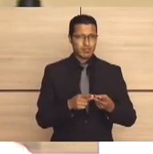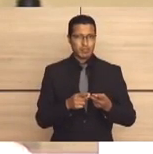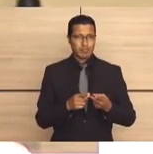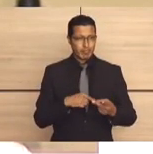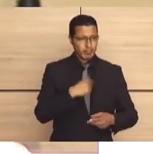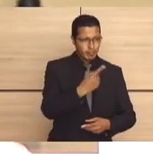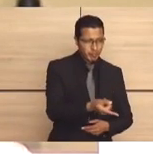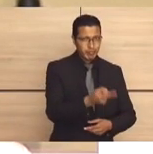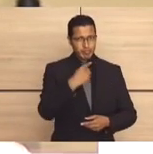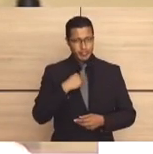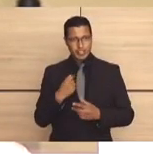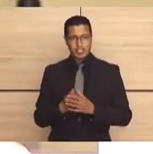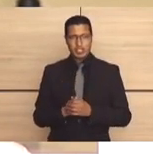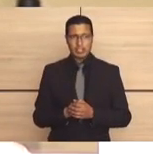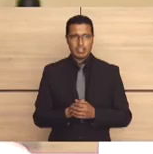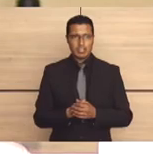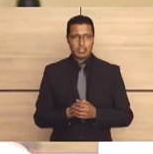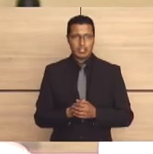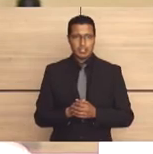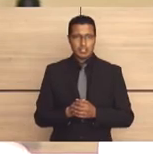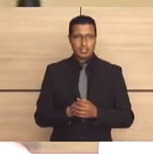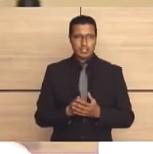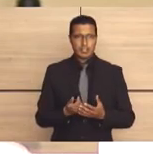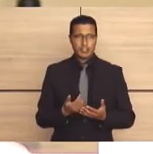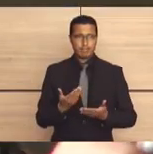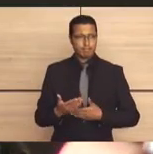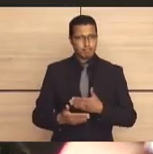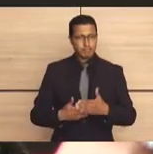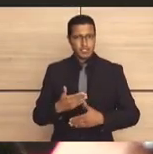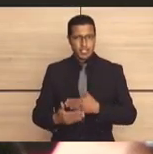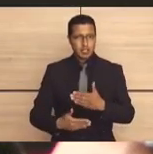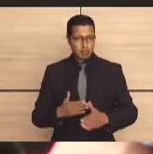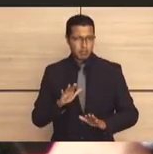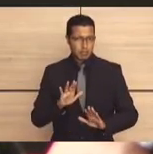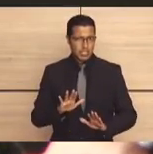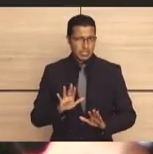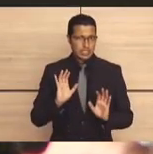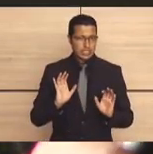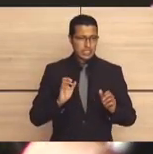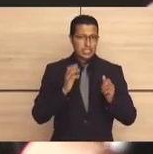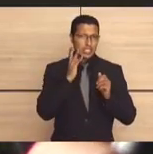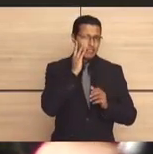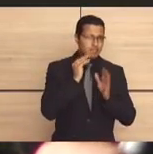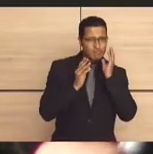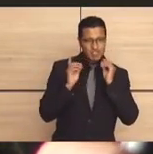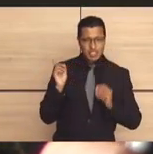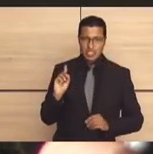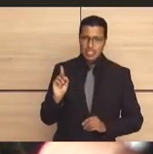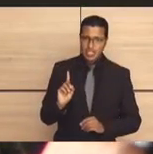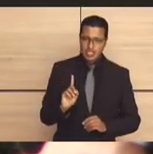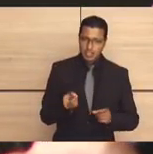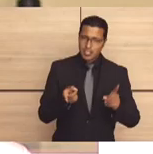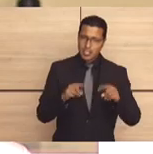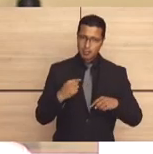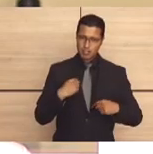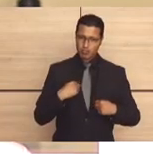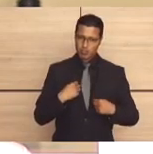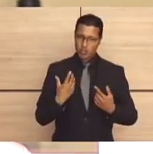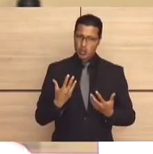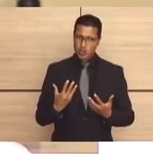ir de victimizarnos y sí, llevamos un proceso de violencia que ha durado mucho tiempo, pero también debemos comenzar un proceso de